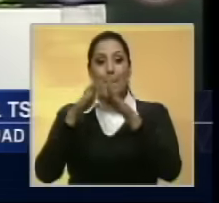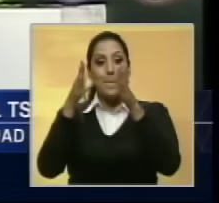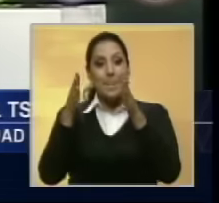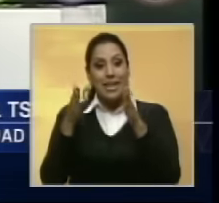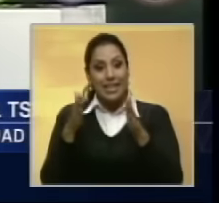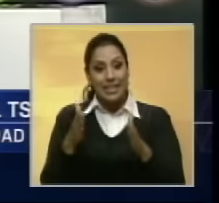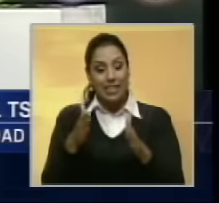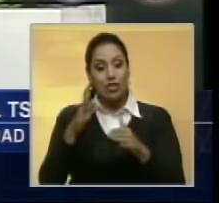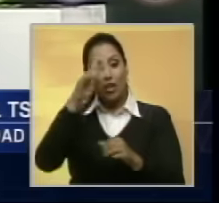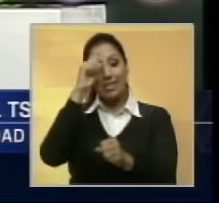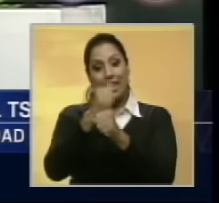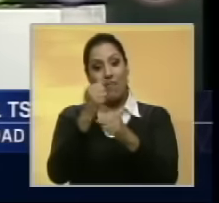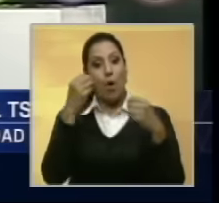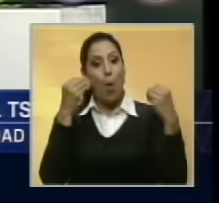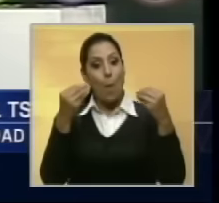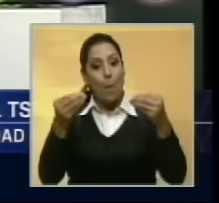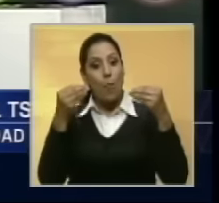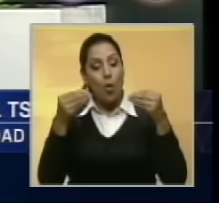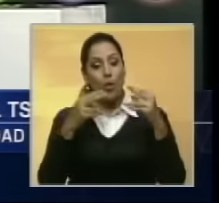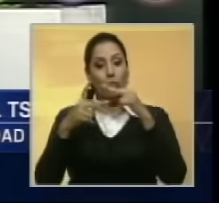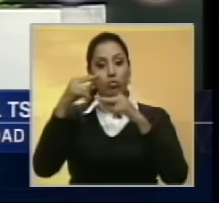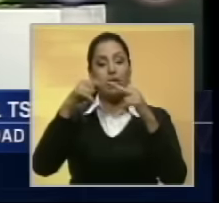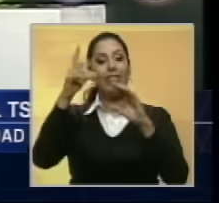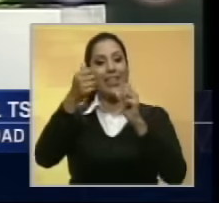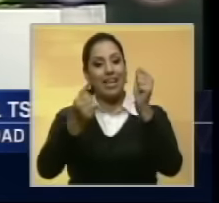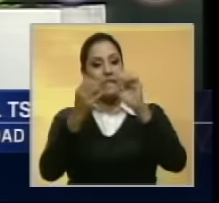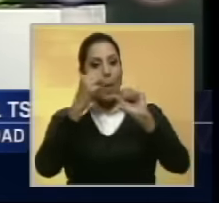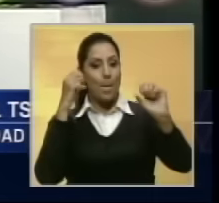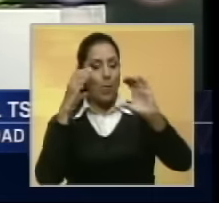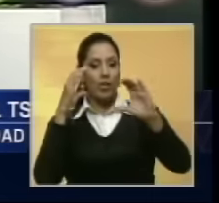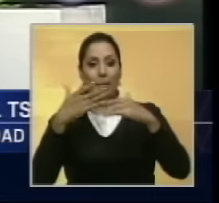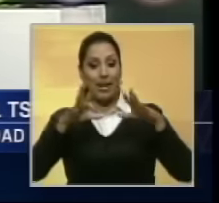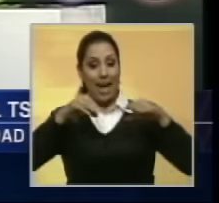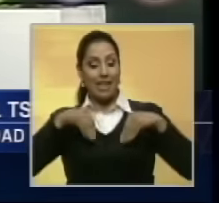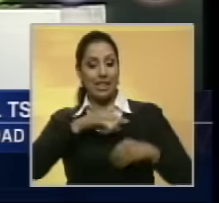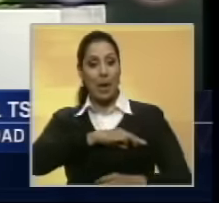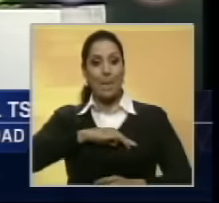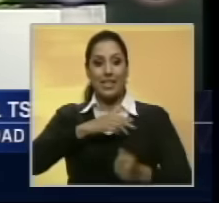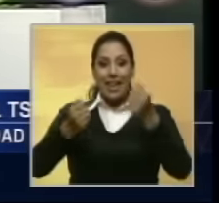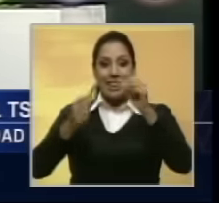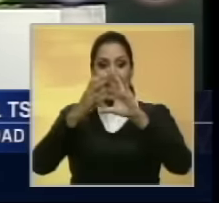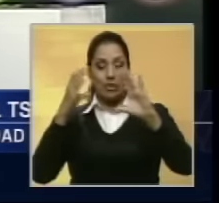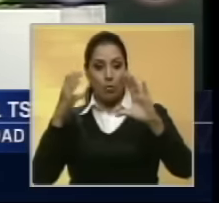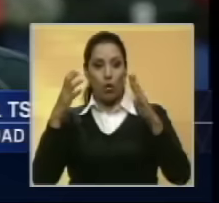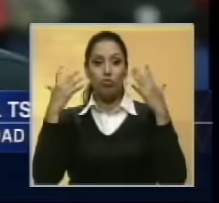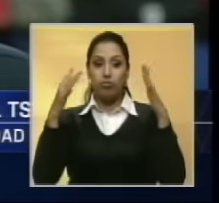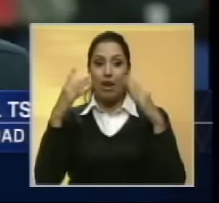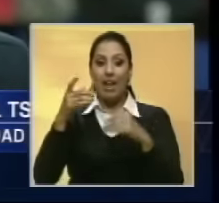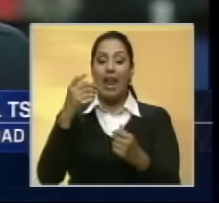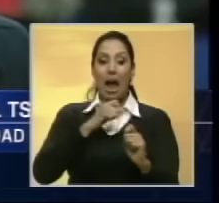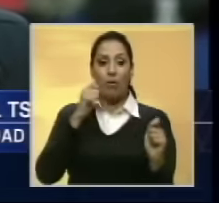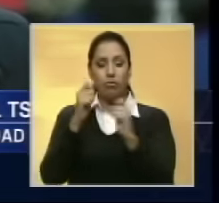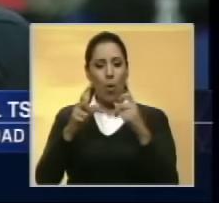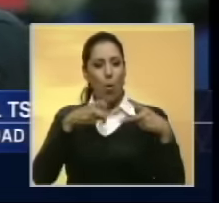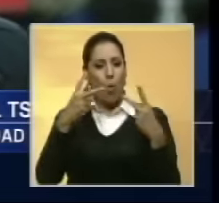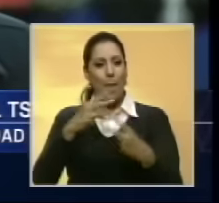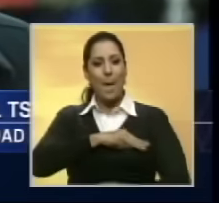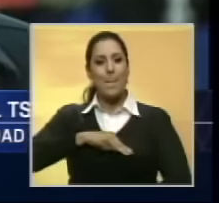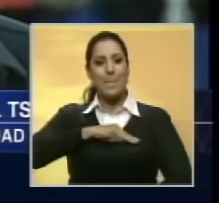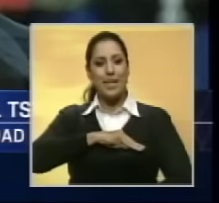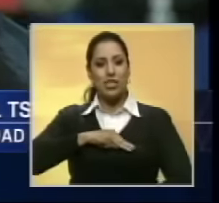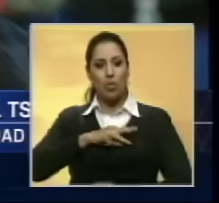ministro de Obras Públicas y Transporte, para que asuma la misión transporte y la convierta en una gran